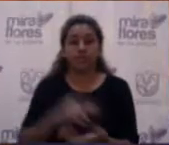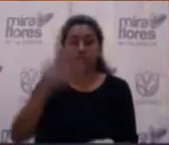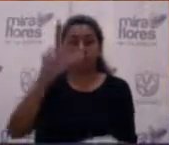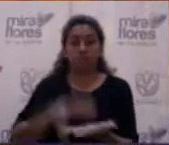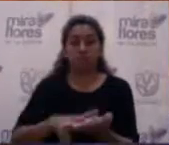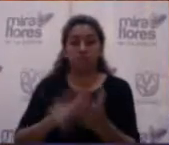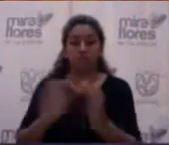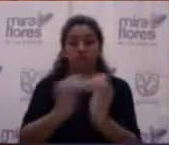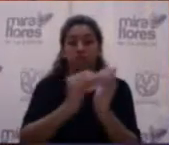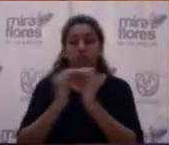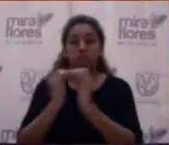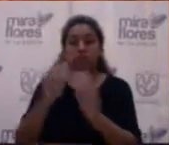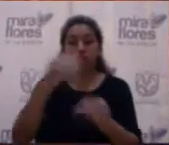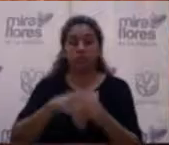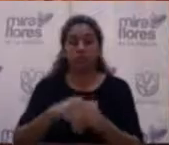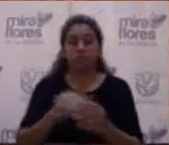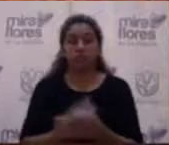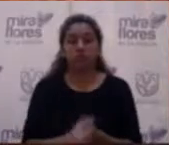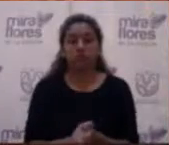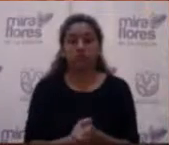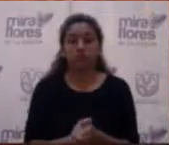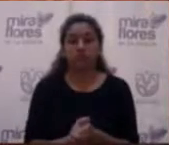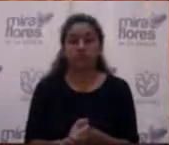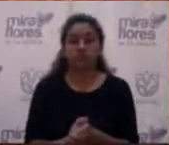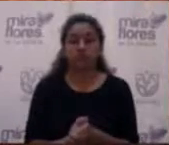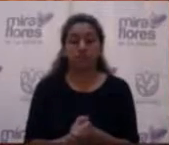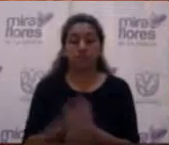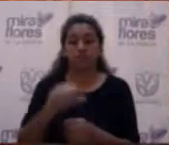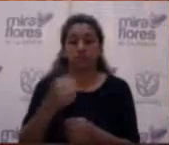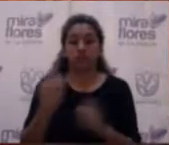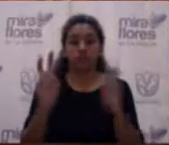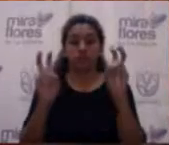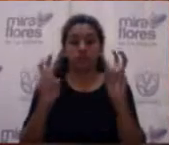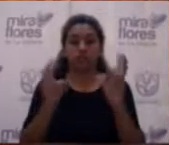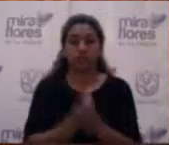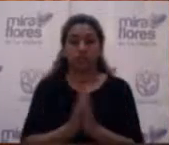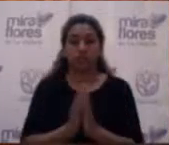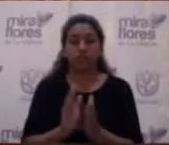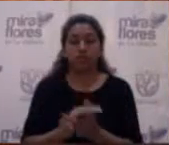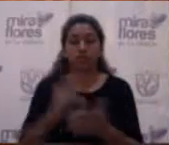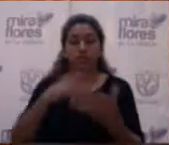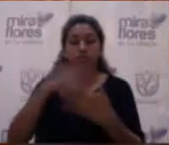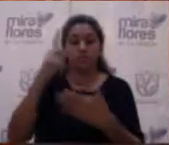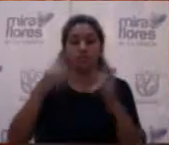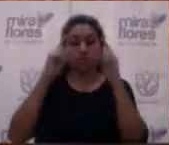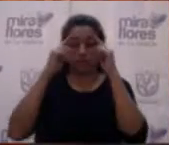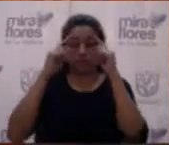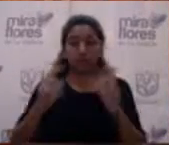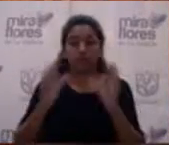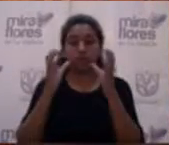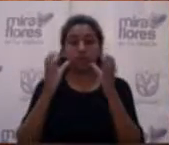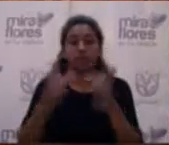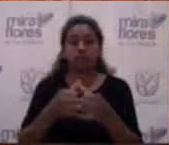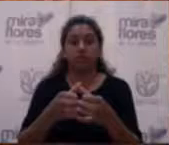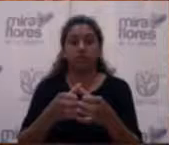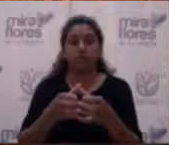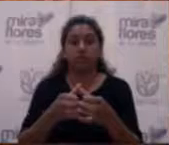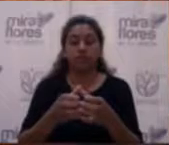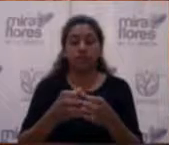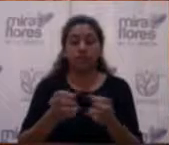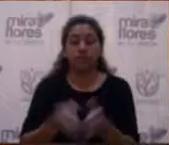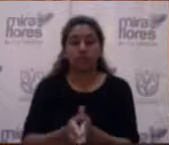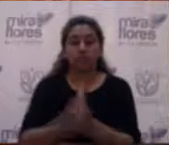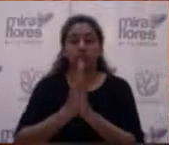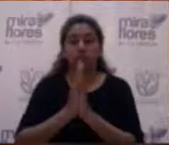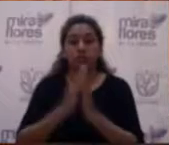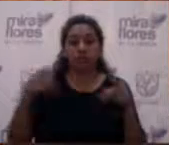Aprobada la licencia solicitada. Siguiente punto, por favor. Proyecto de acuerdo de consejo que aprueba la licencia solicitada